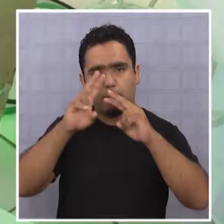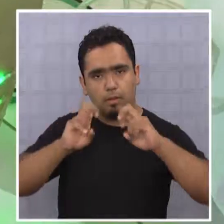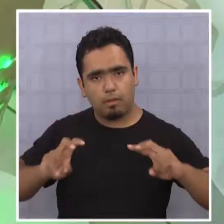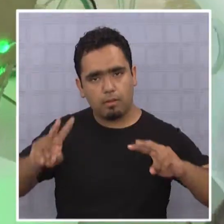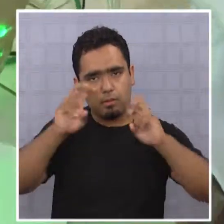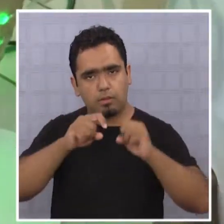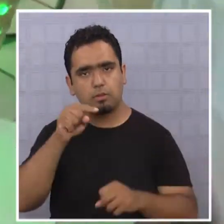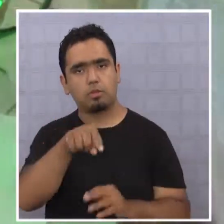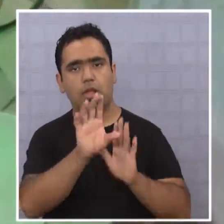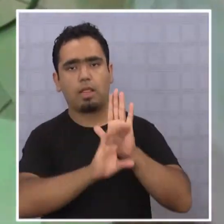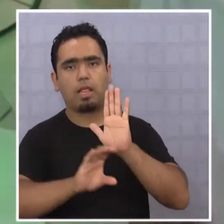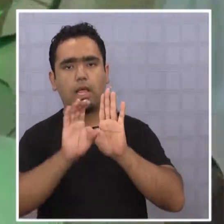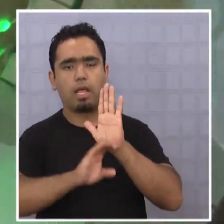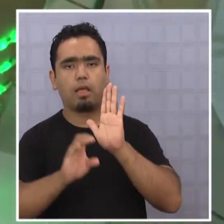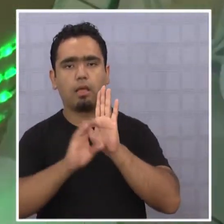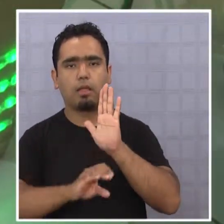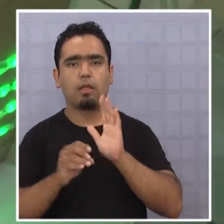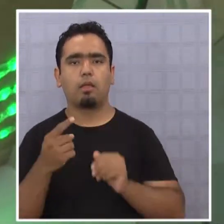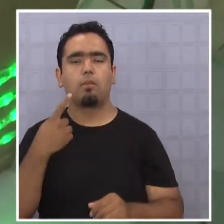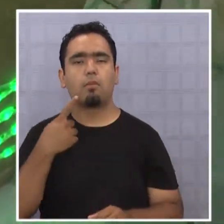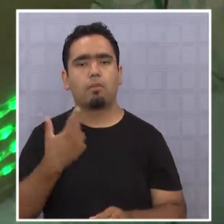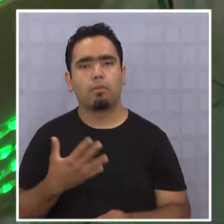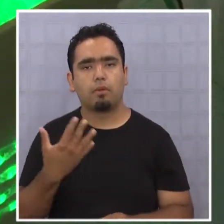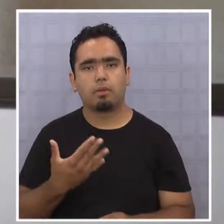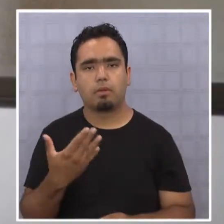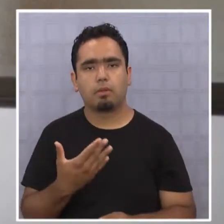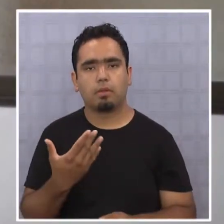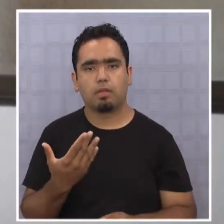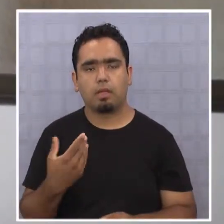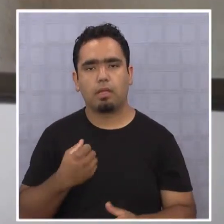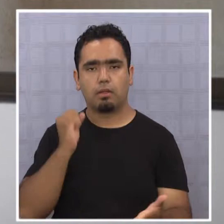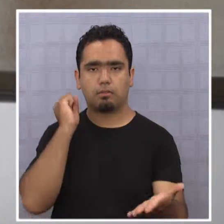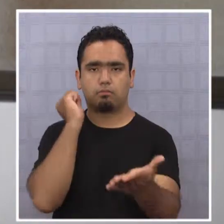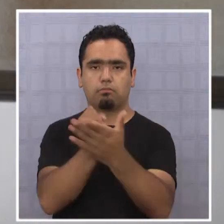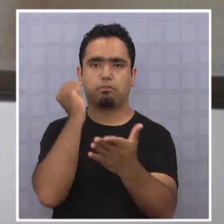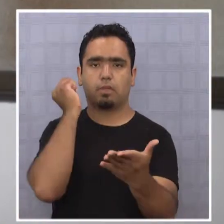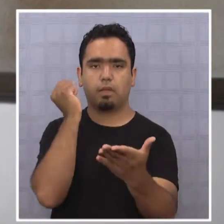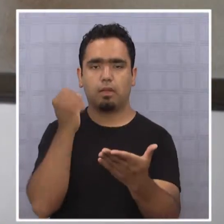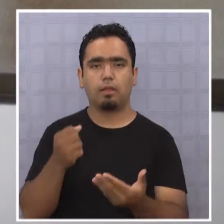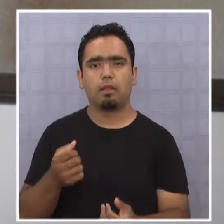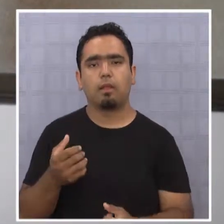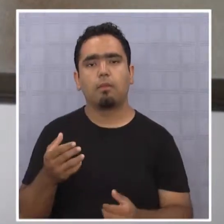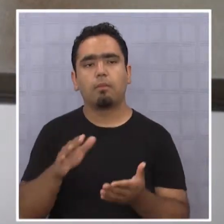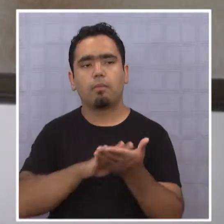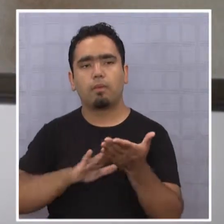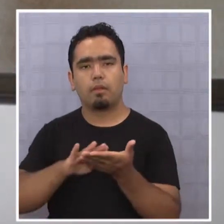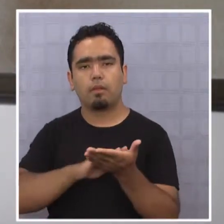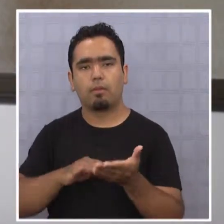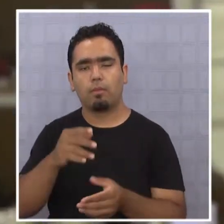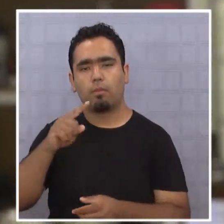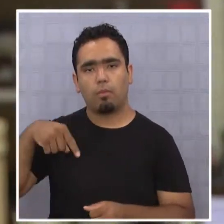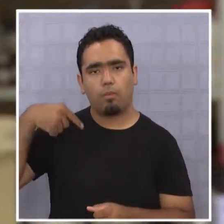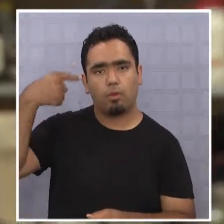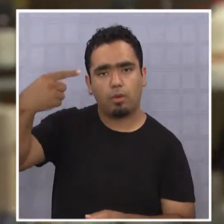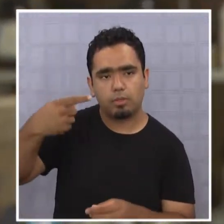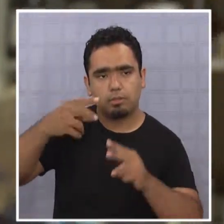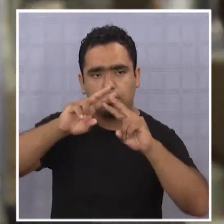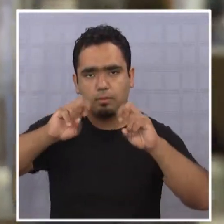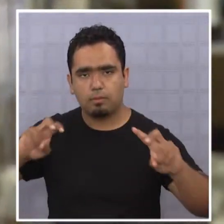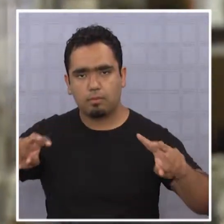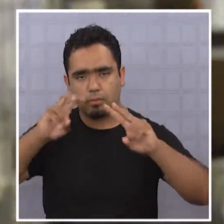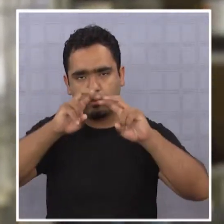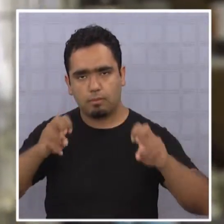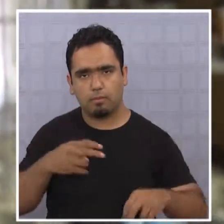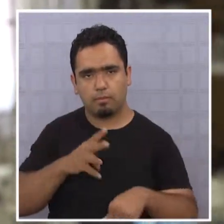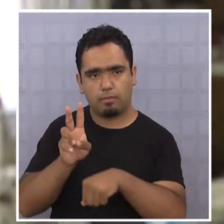universidad, las investigaciones que se realizan en esta carrera fueron un factor trascendental a la hora de acreditarla, como es el caso